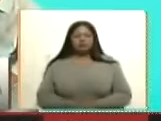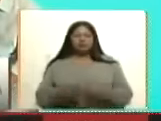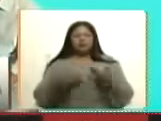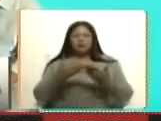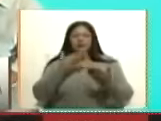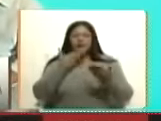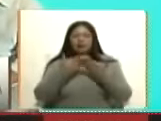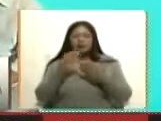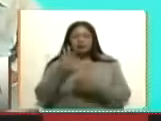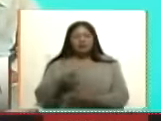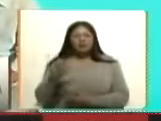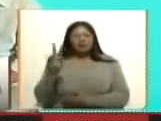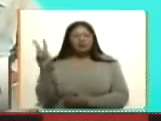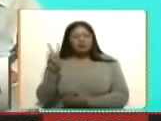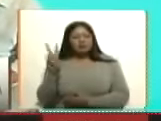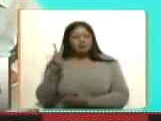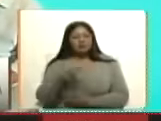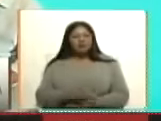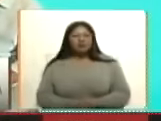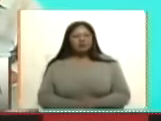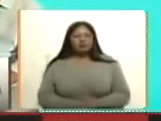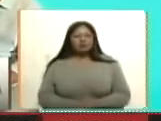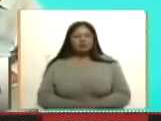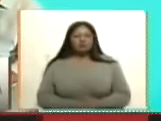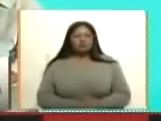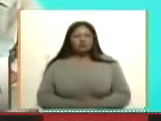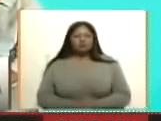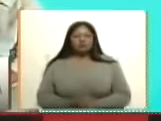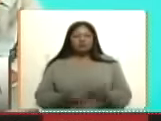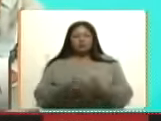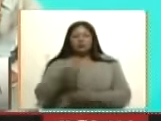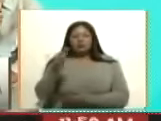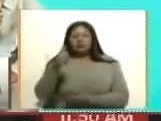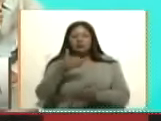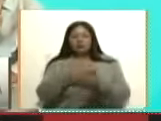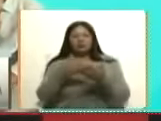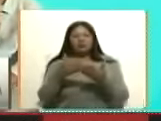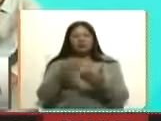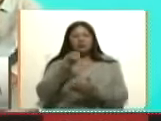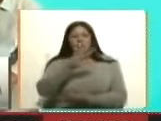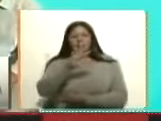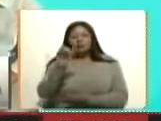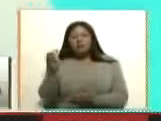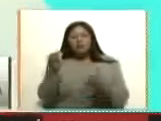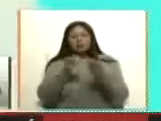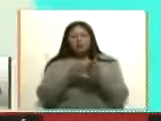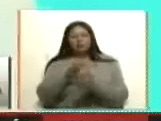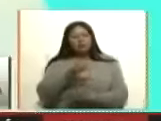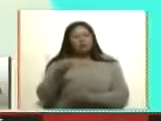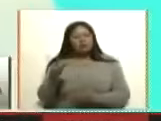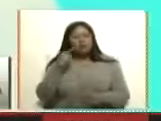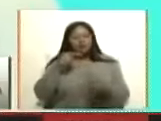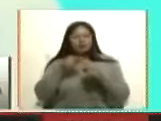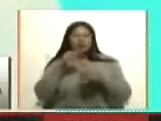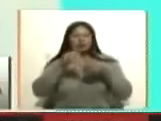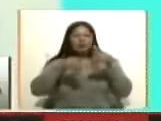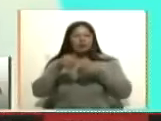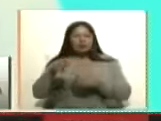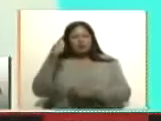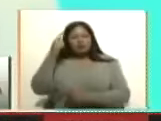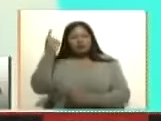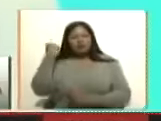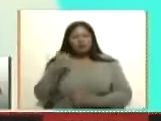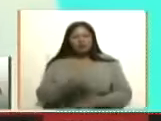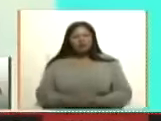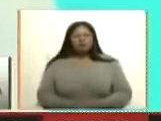toda Venezuela darle las gracias a esos más de 10,0000000 personas que votaron el día de ayer